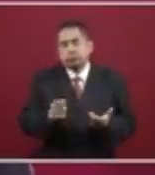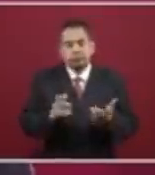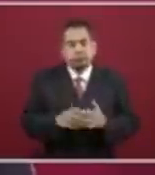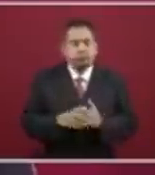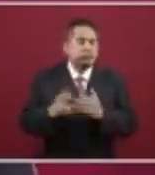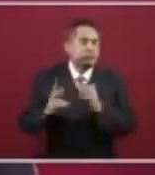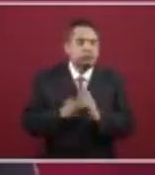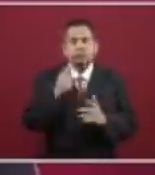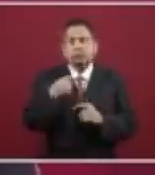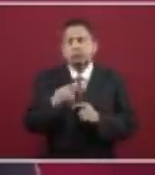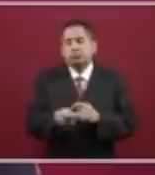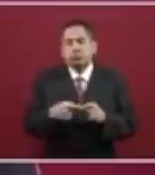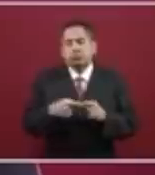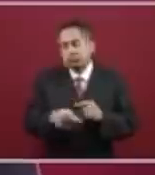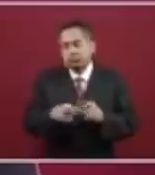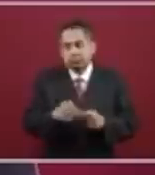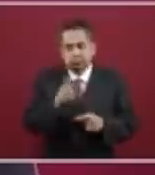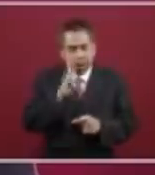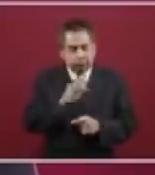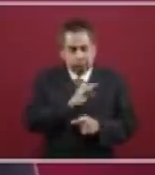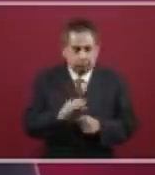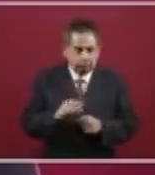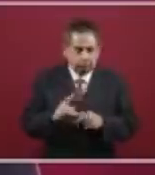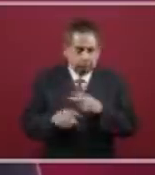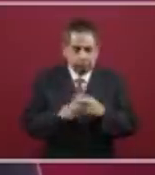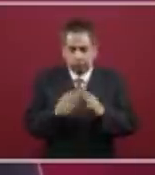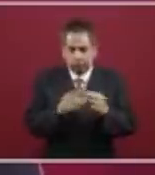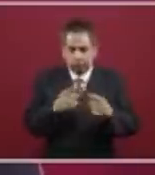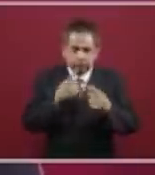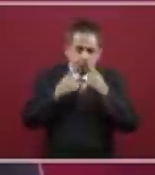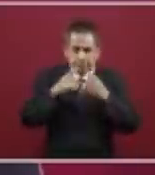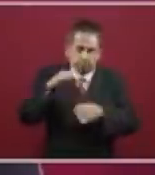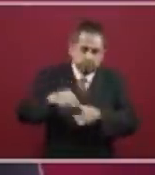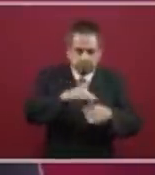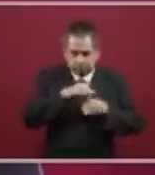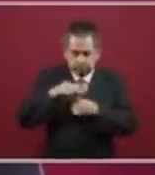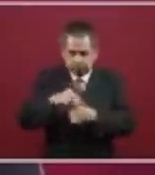vuelve a someter a votación.